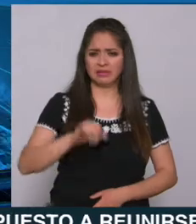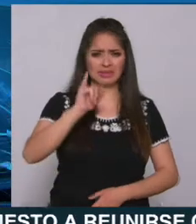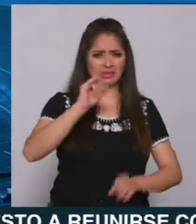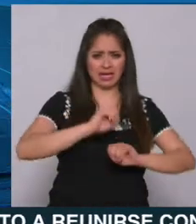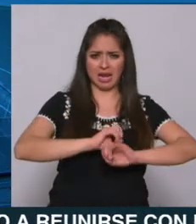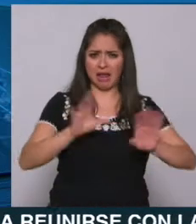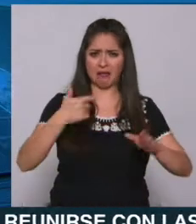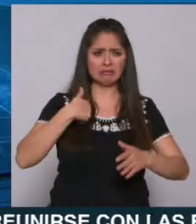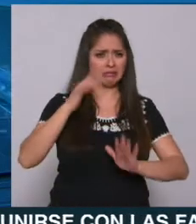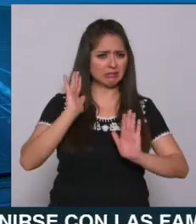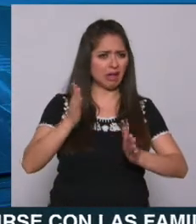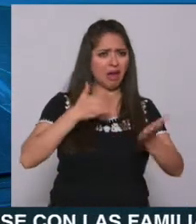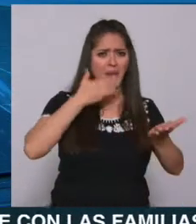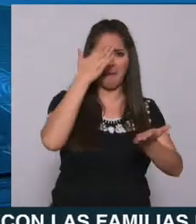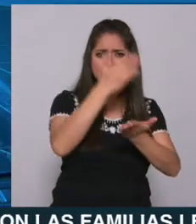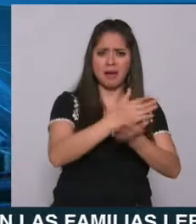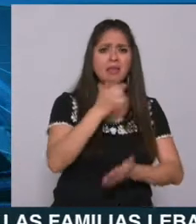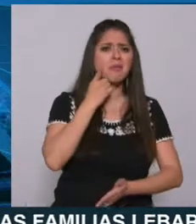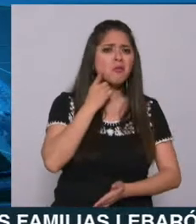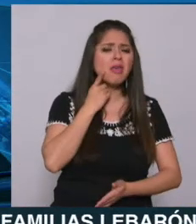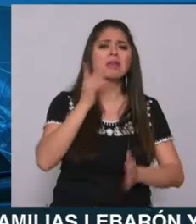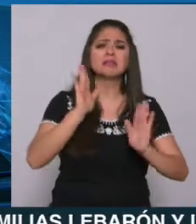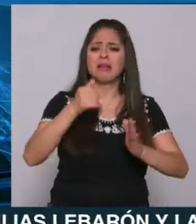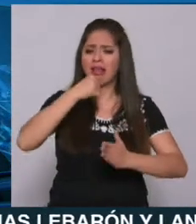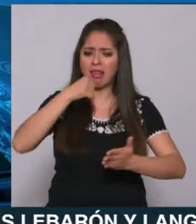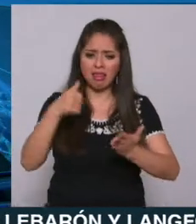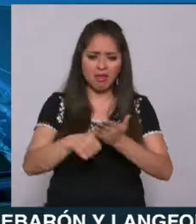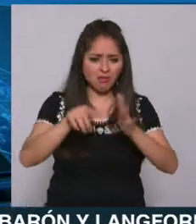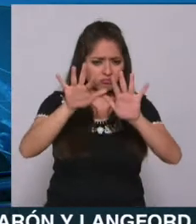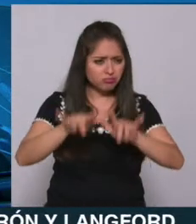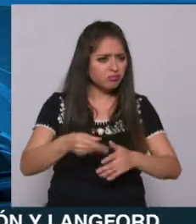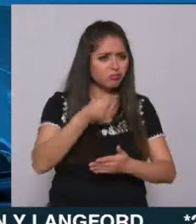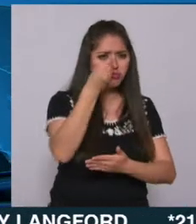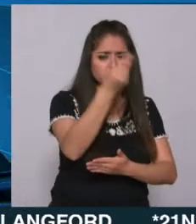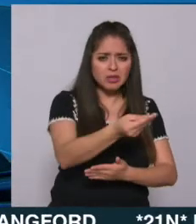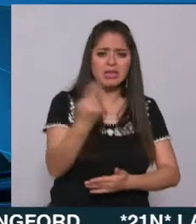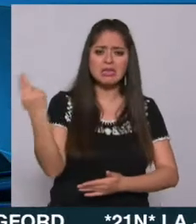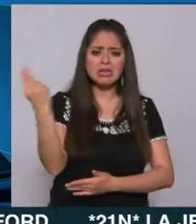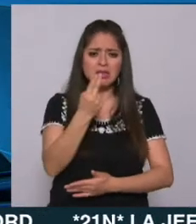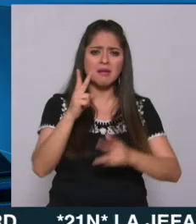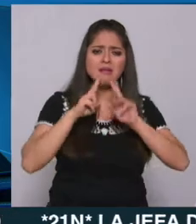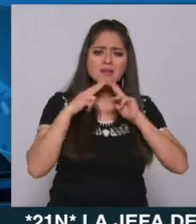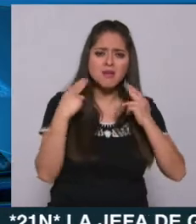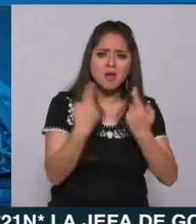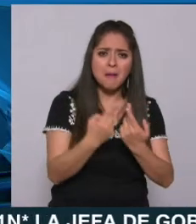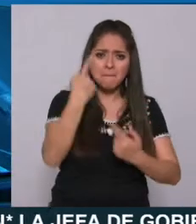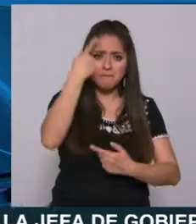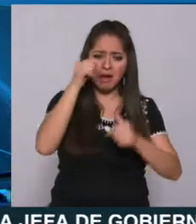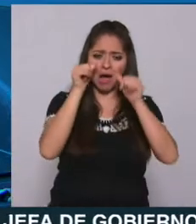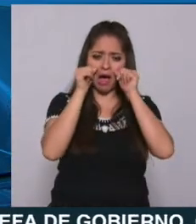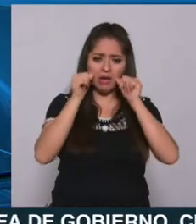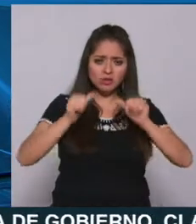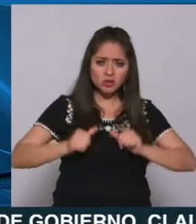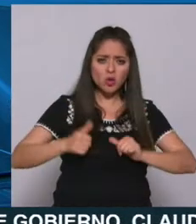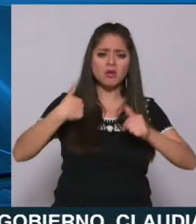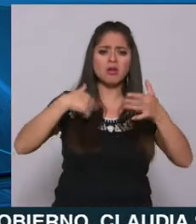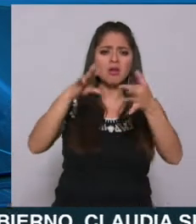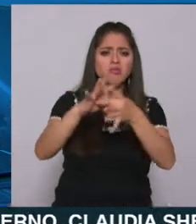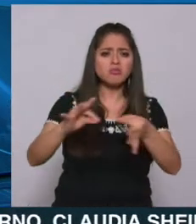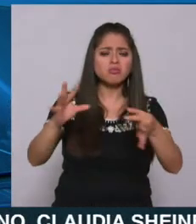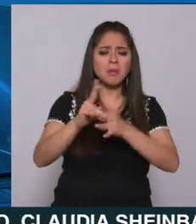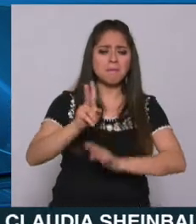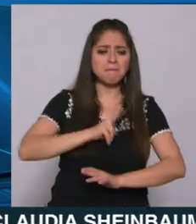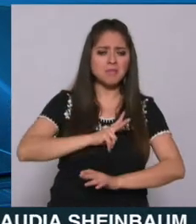diputados, se les entregaron cartas, les hemos solicitado reuniones para que nos escuchen, para que conozcan nuestras